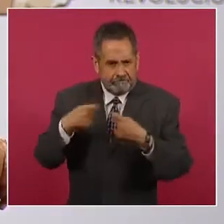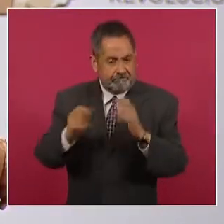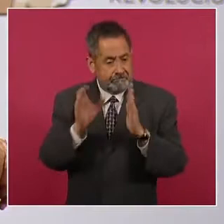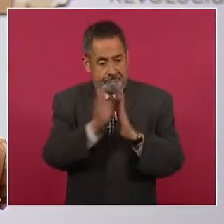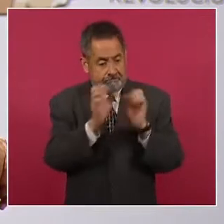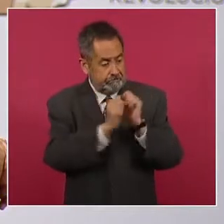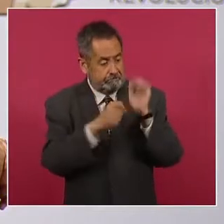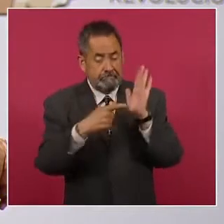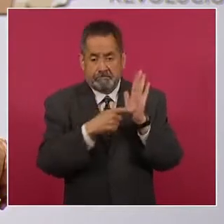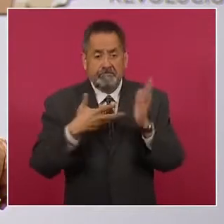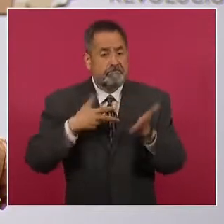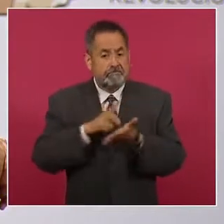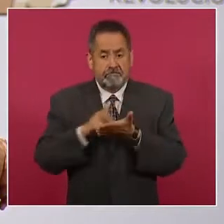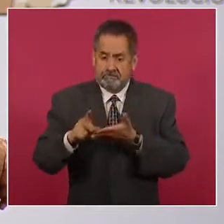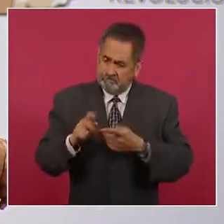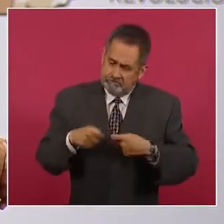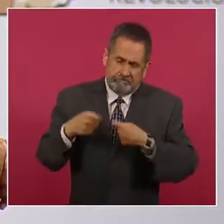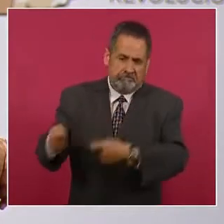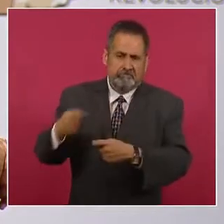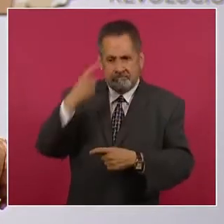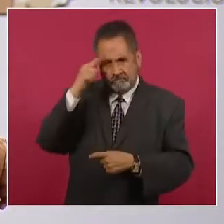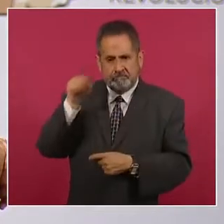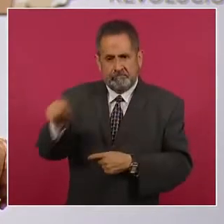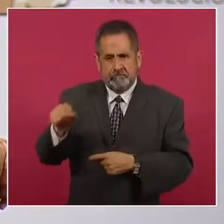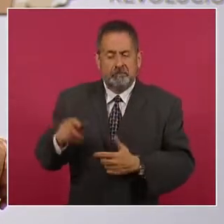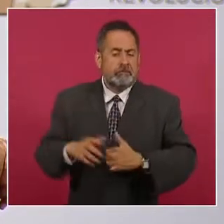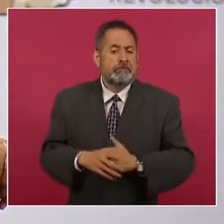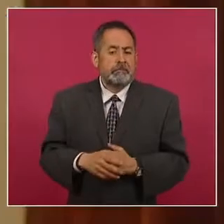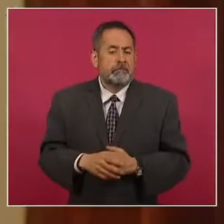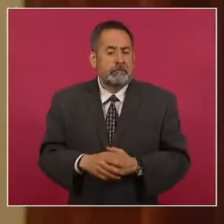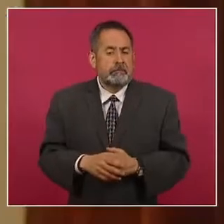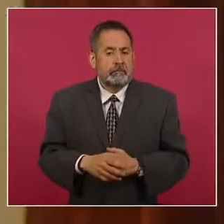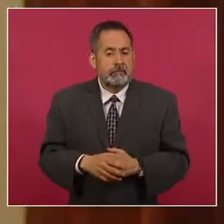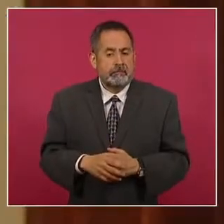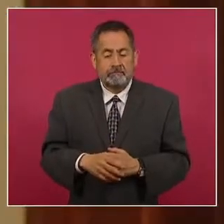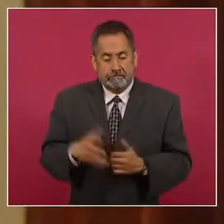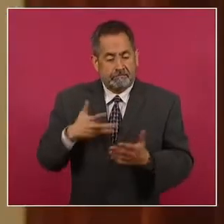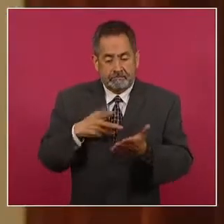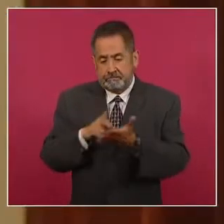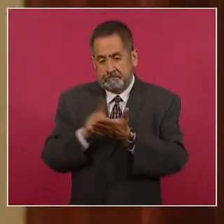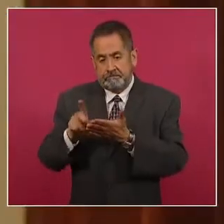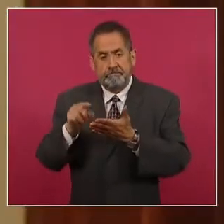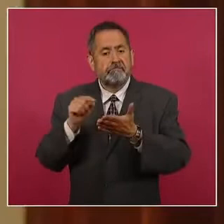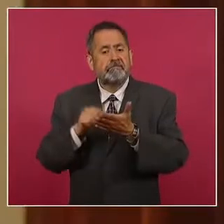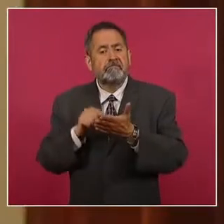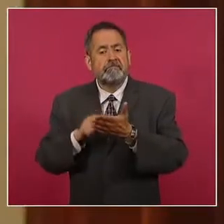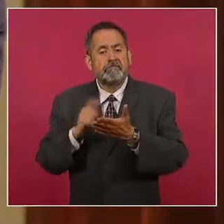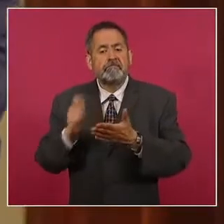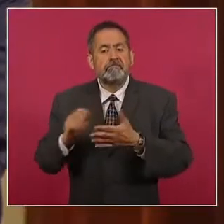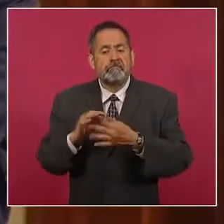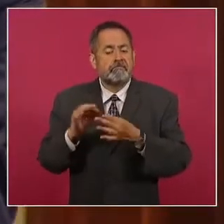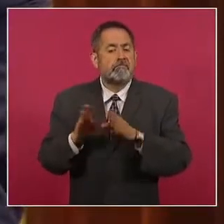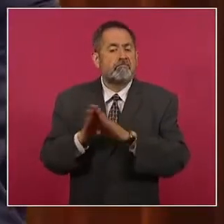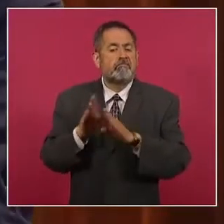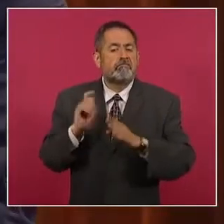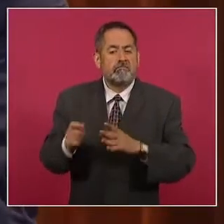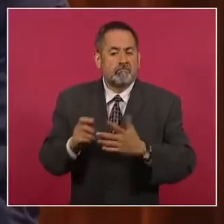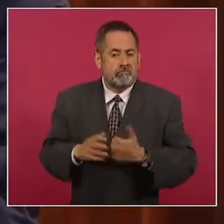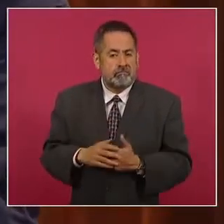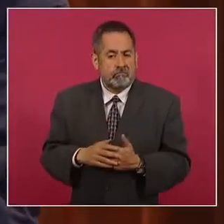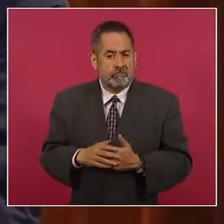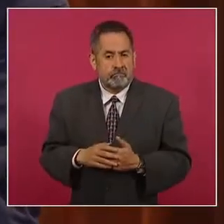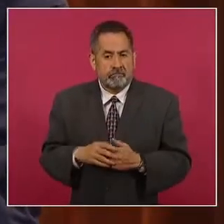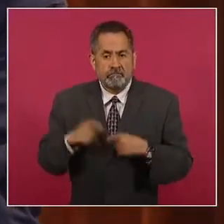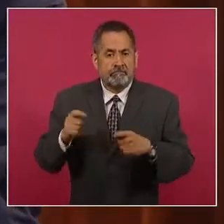constitucional. Es un derecho constitucional el que se